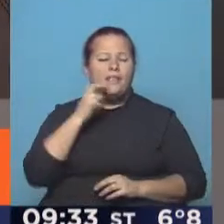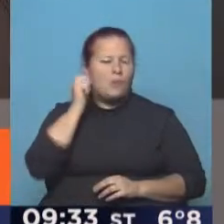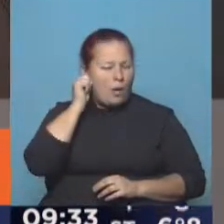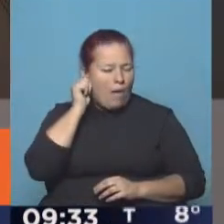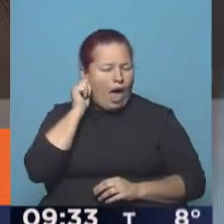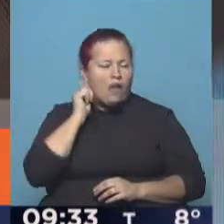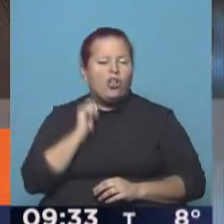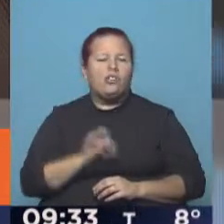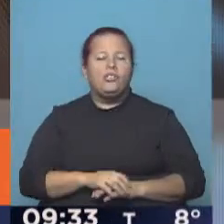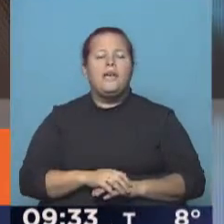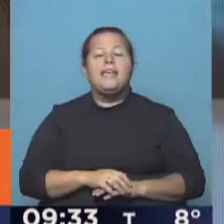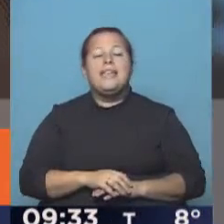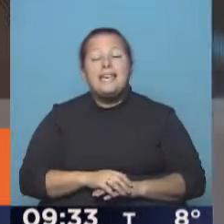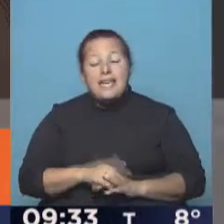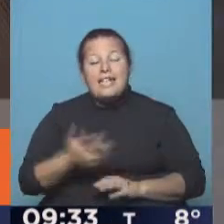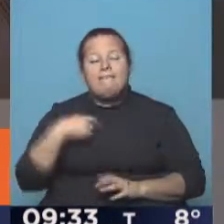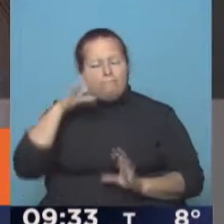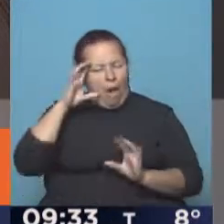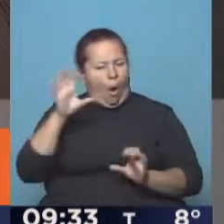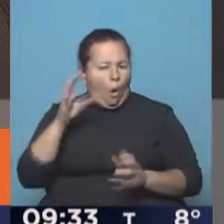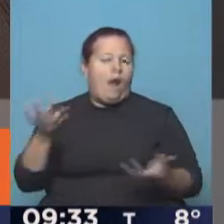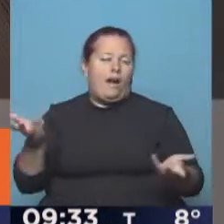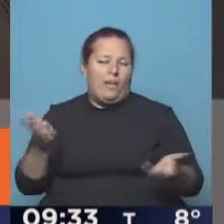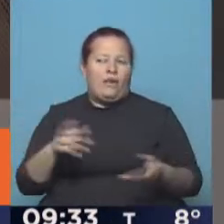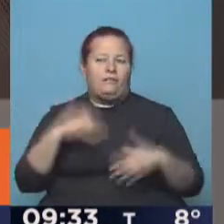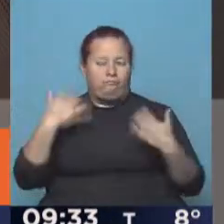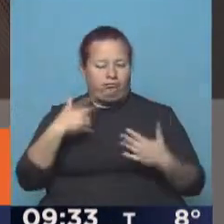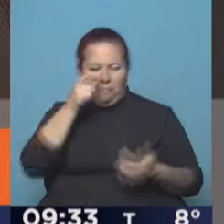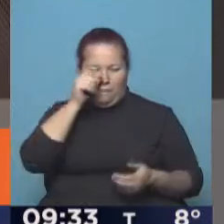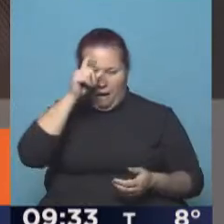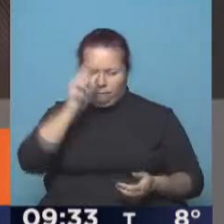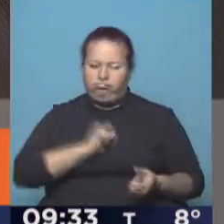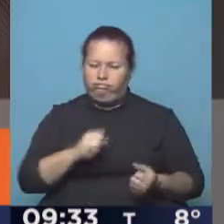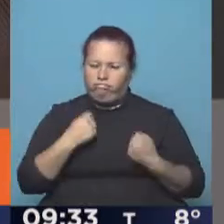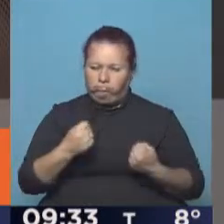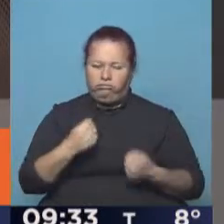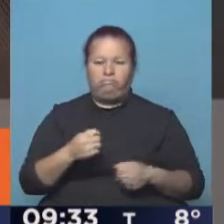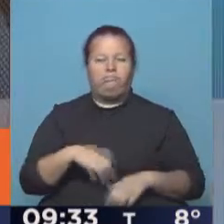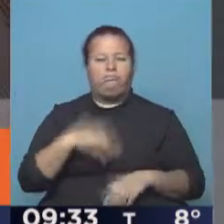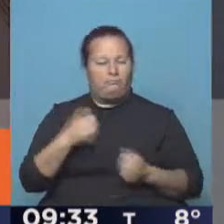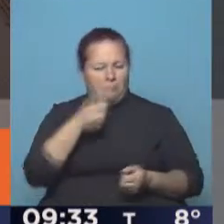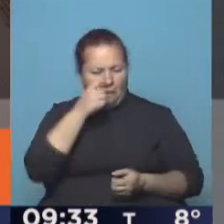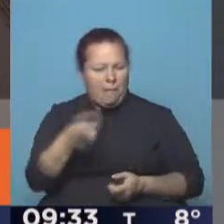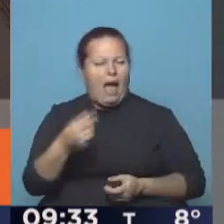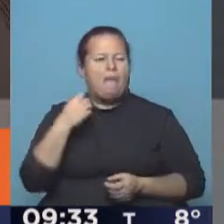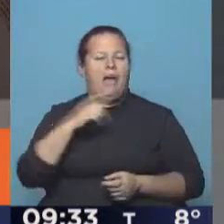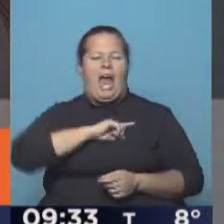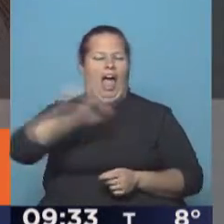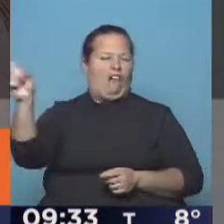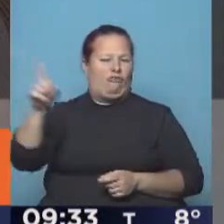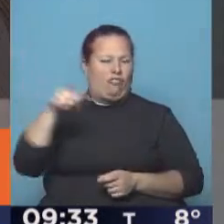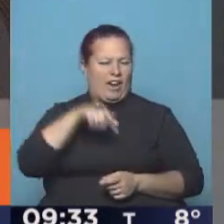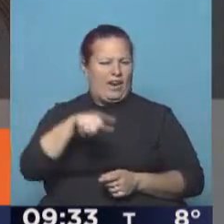años. Y lo que recuerdo, bueno, es la gran valentía de mi papá, la gran estoicidad de mi papá para echarlos a